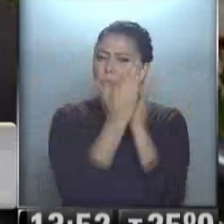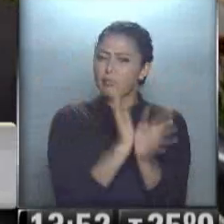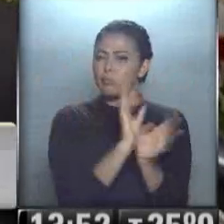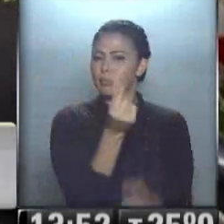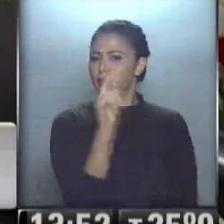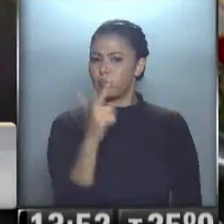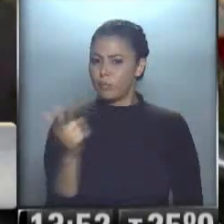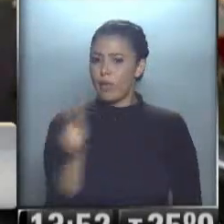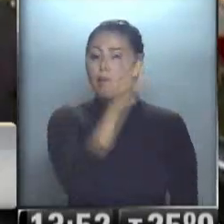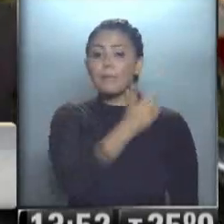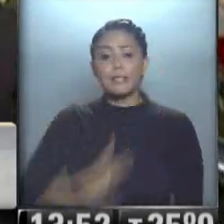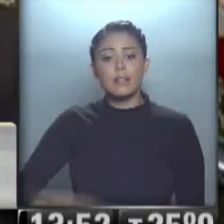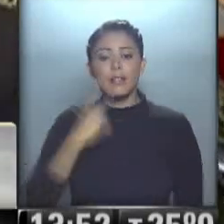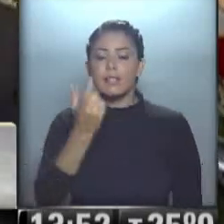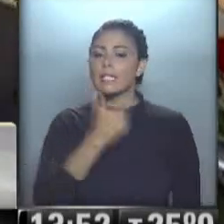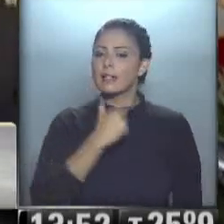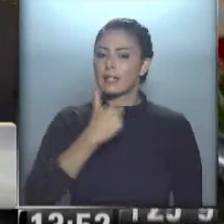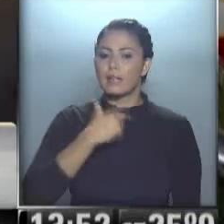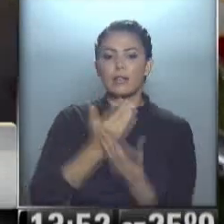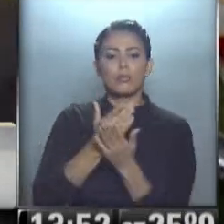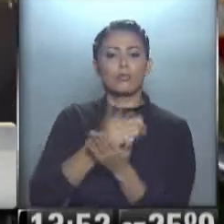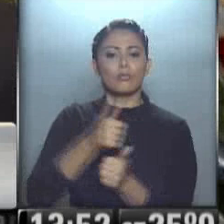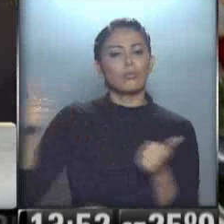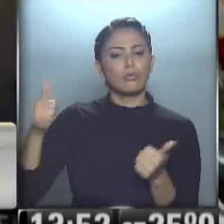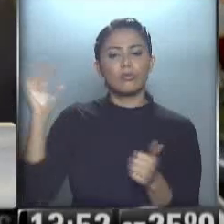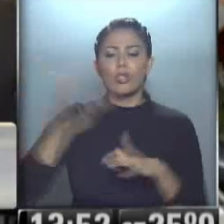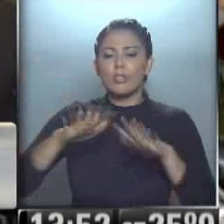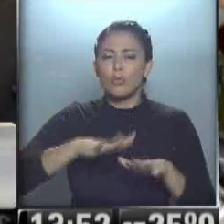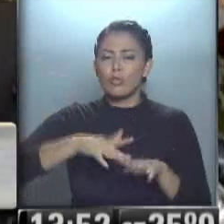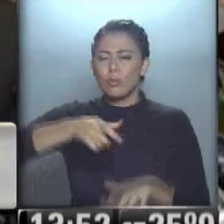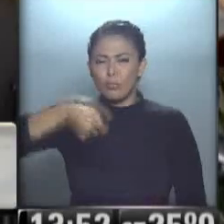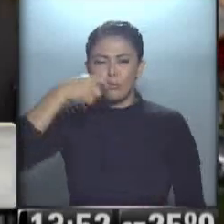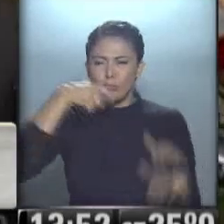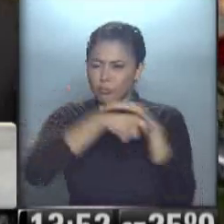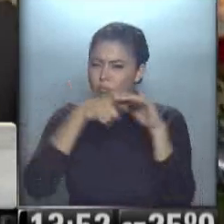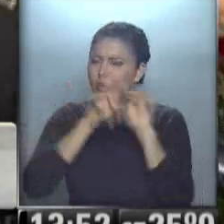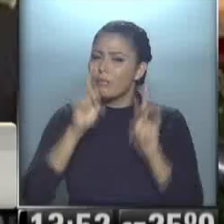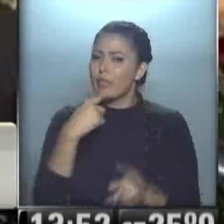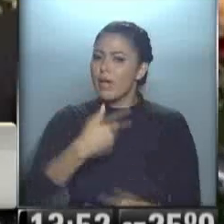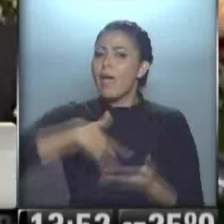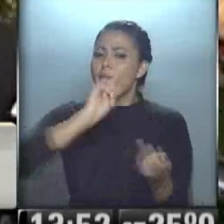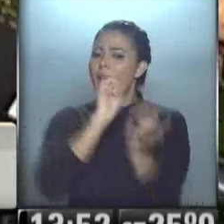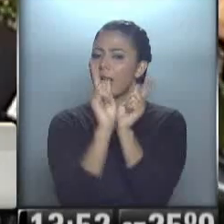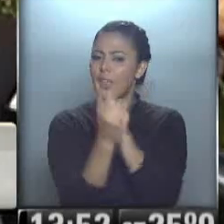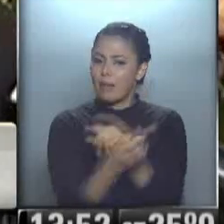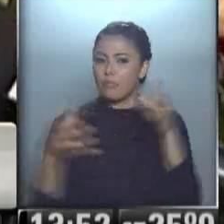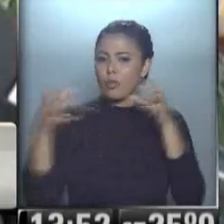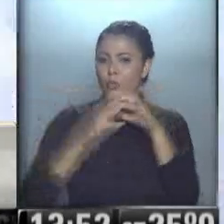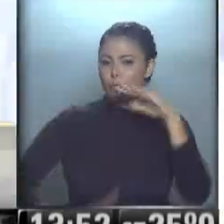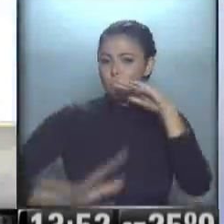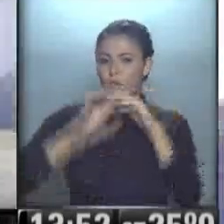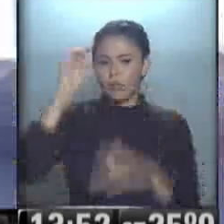investigaciones. Santos dijo que se quiere cortar de raíz los hechos de corrupción y advirtió que habrá más cambios en la cúpula